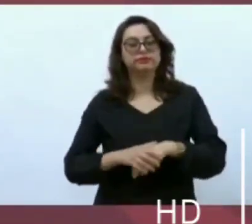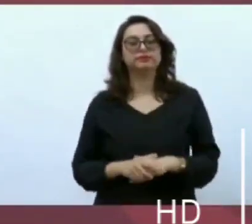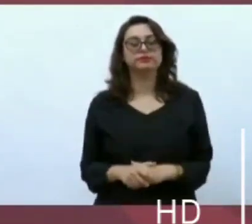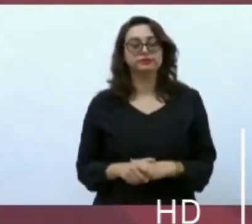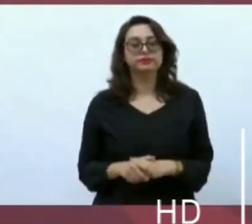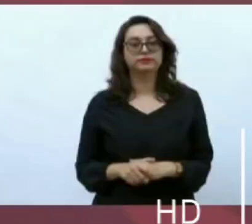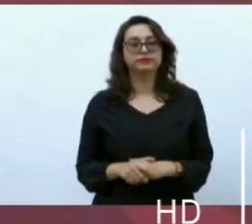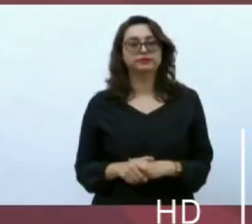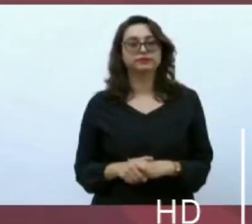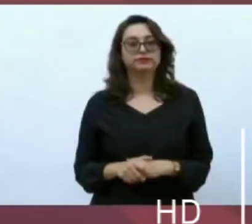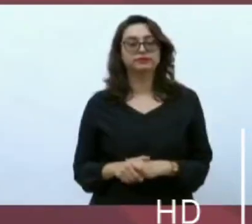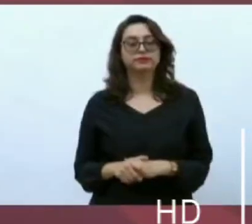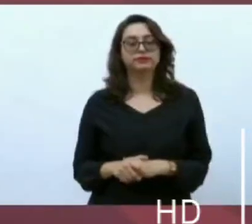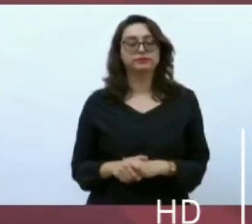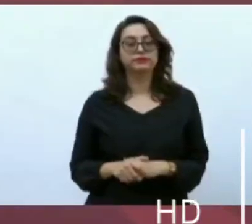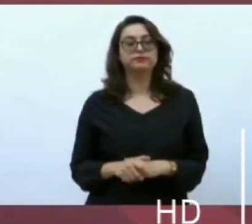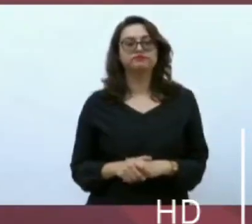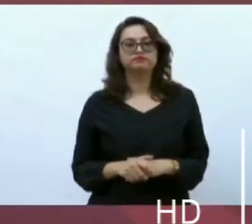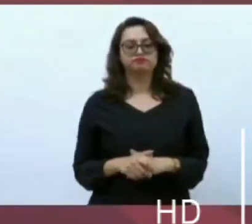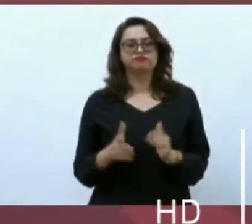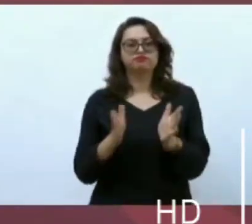No solo hay documentos, sino también